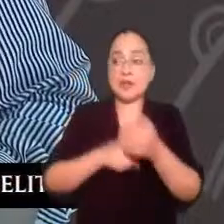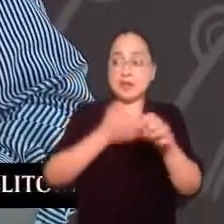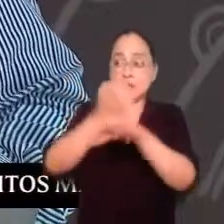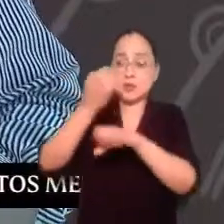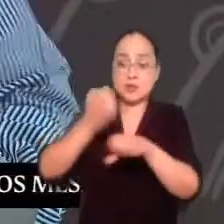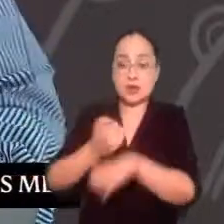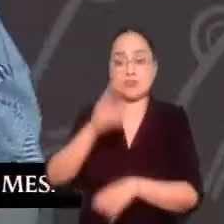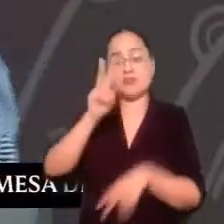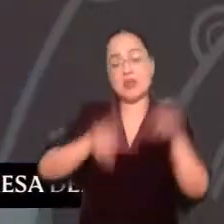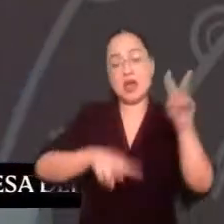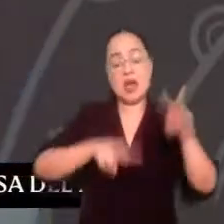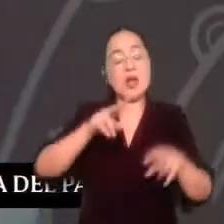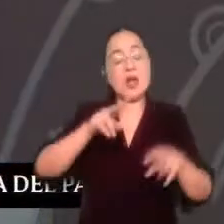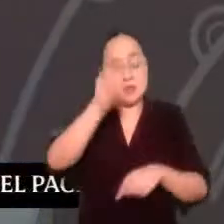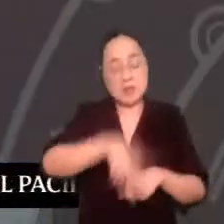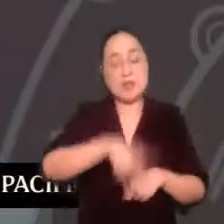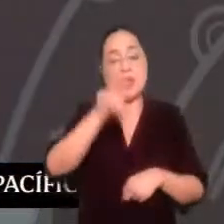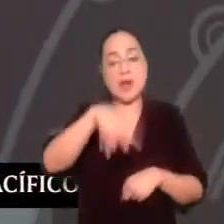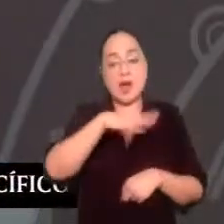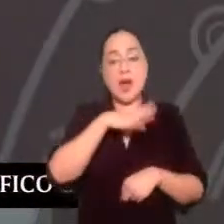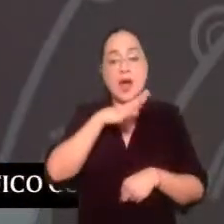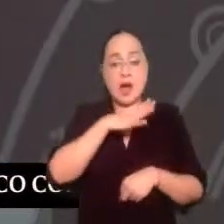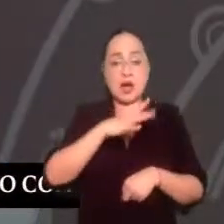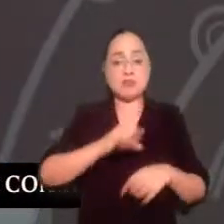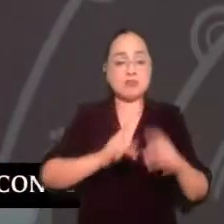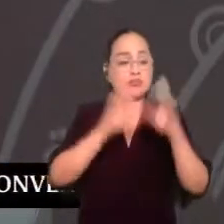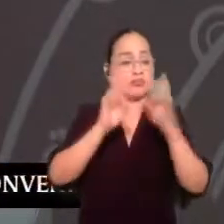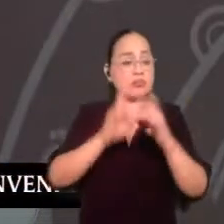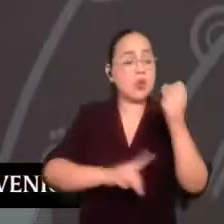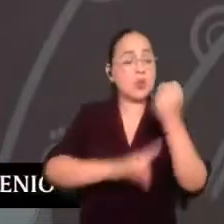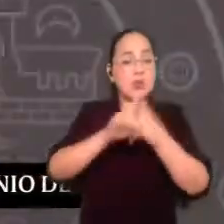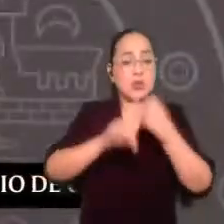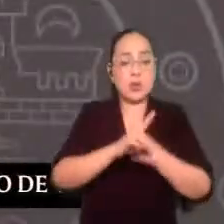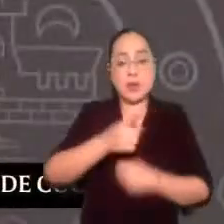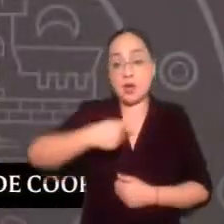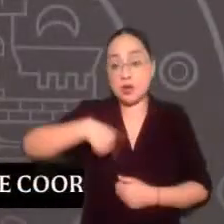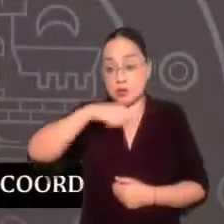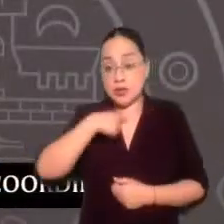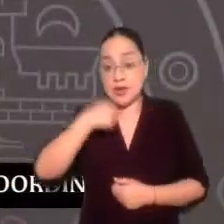4 estados que estuvimos ahí lo dijimos. Lograr tener